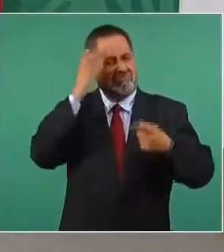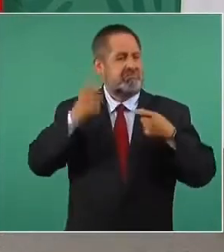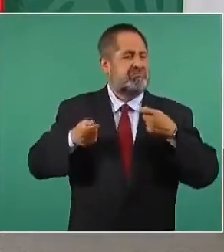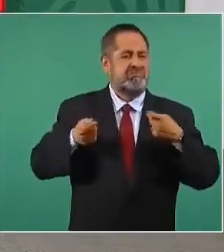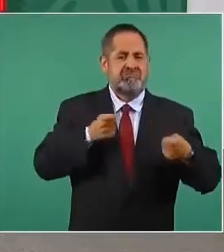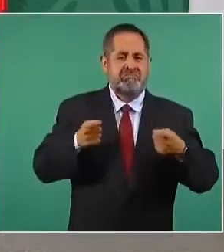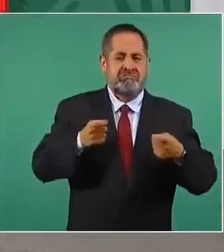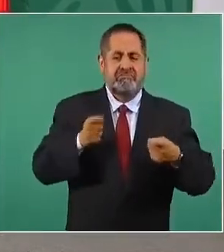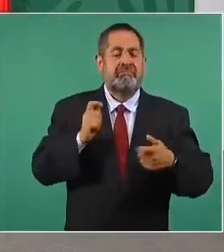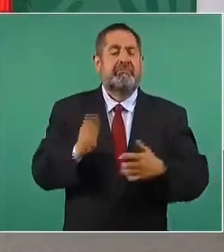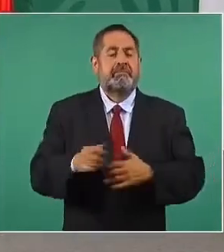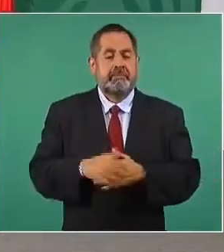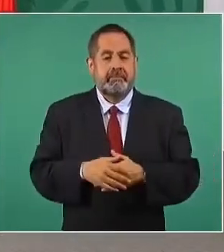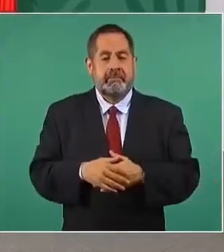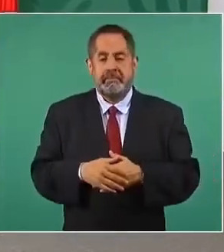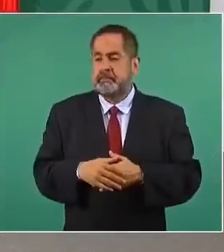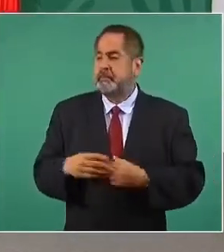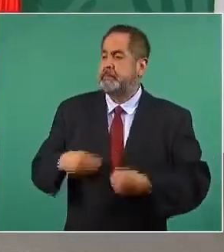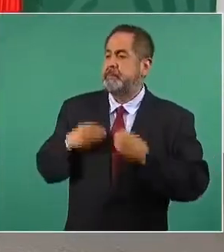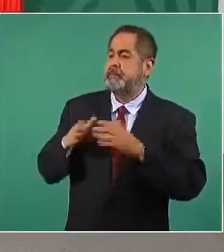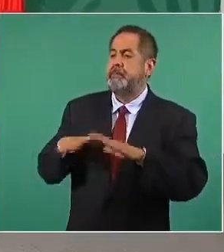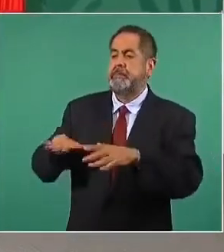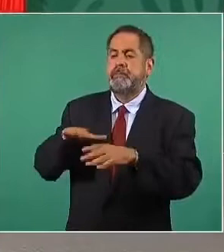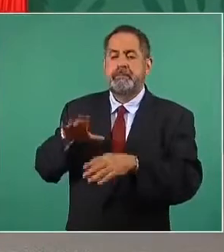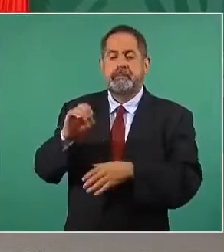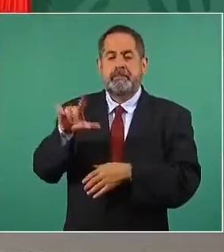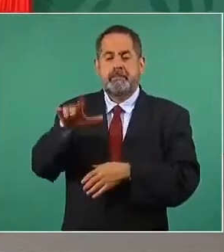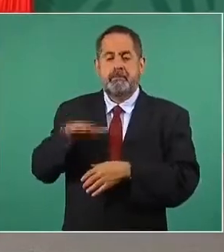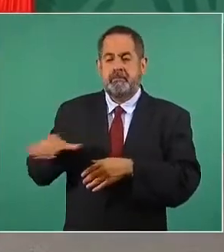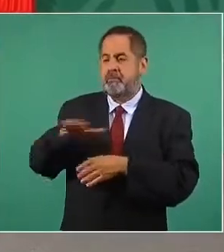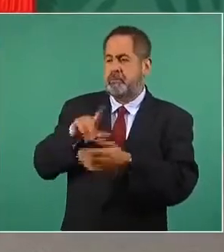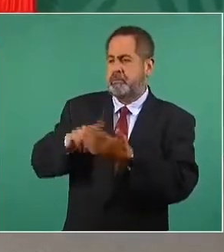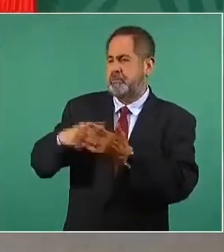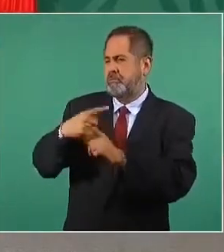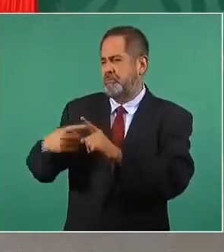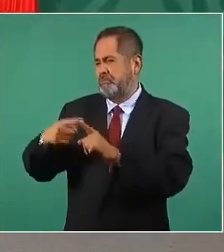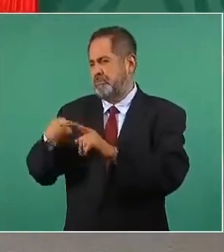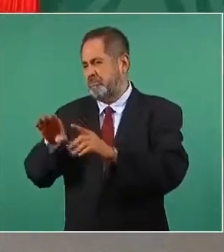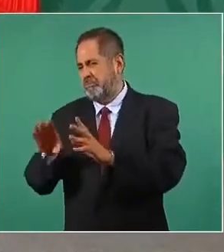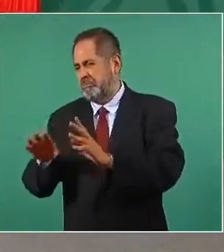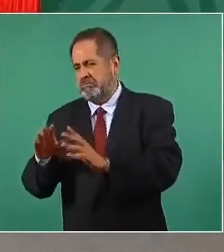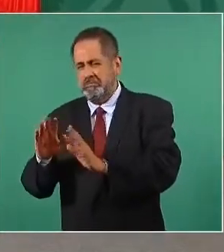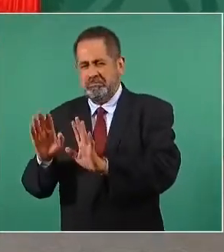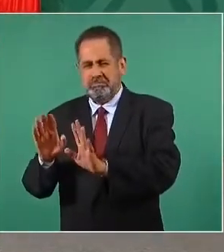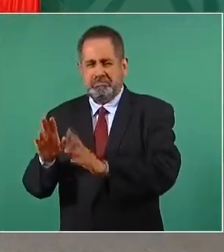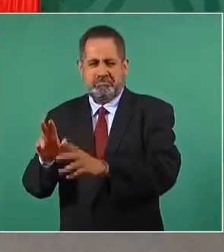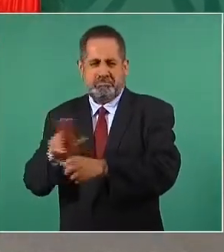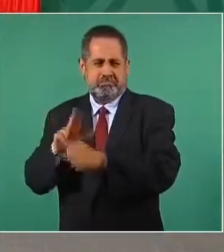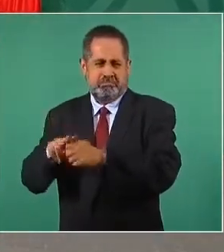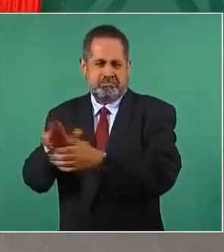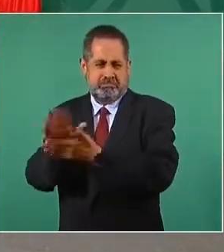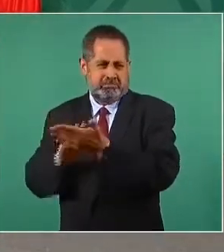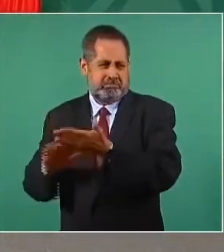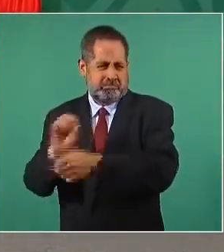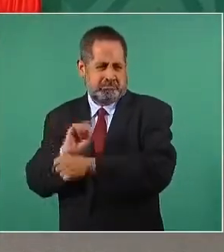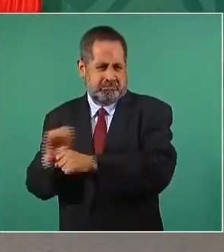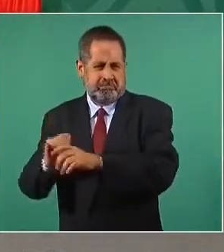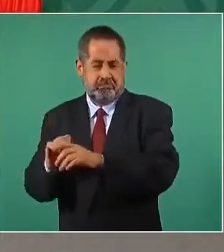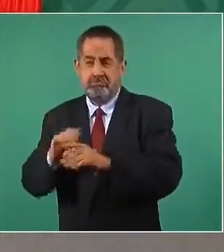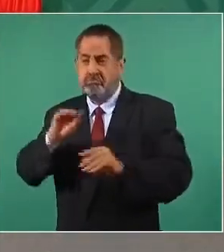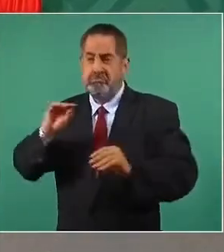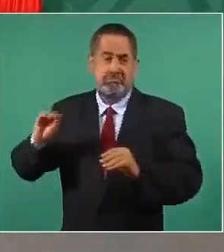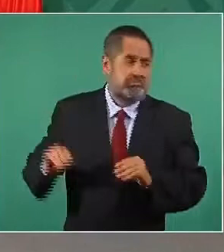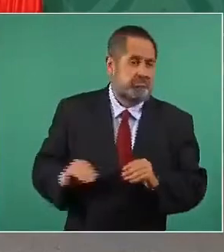y de vivir en una colonia de clase media, clase media baja, o una colonia popular, o en